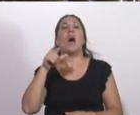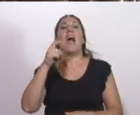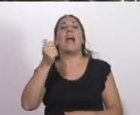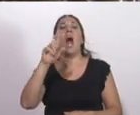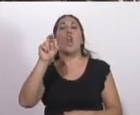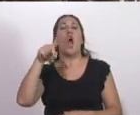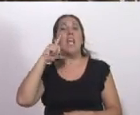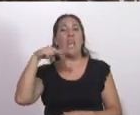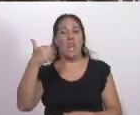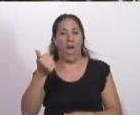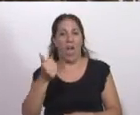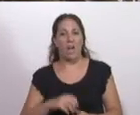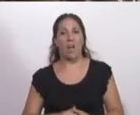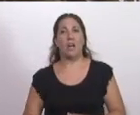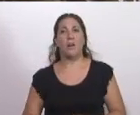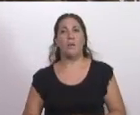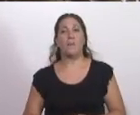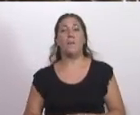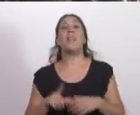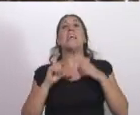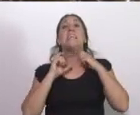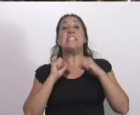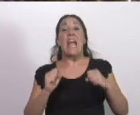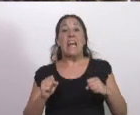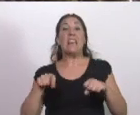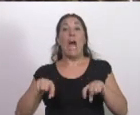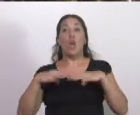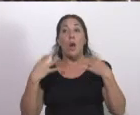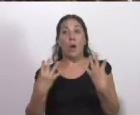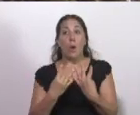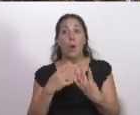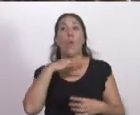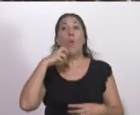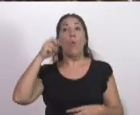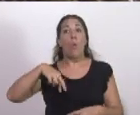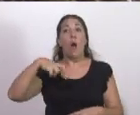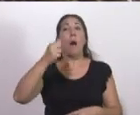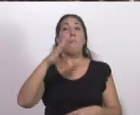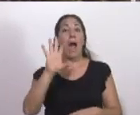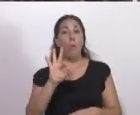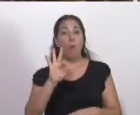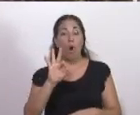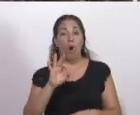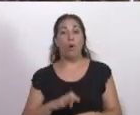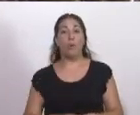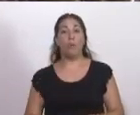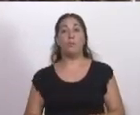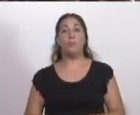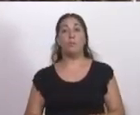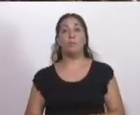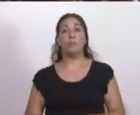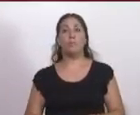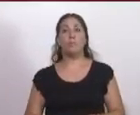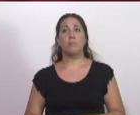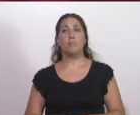Y como prosecretario parlamentario, Juan Pedro Tunesi. Está proponiendo